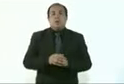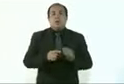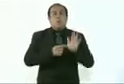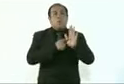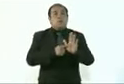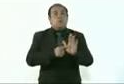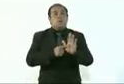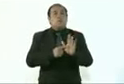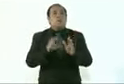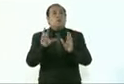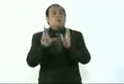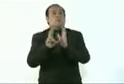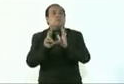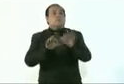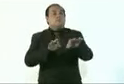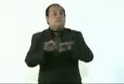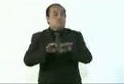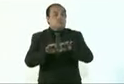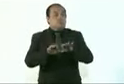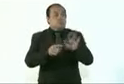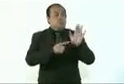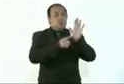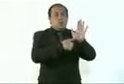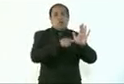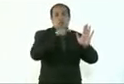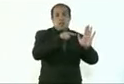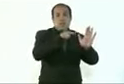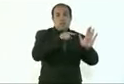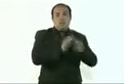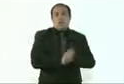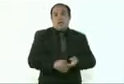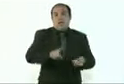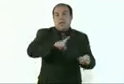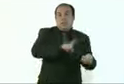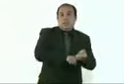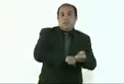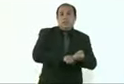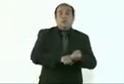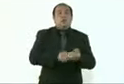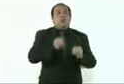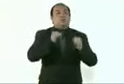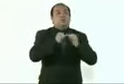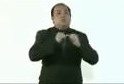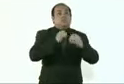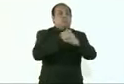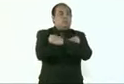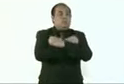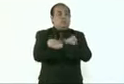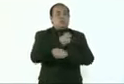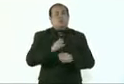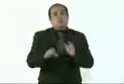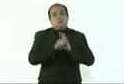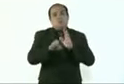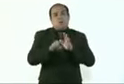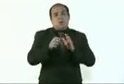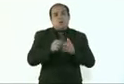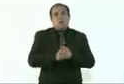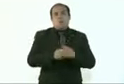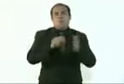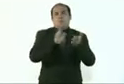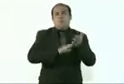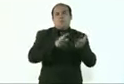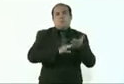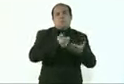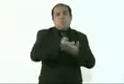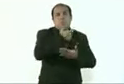laboral que los acredite como parte de una institución educativa. Esto puede ser su recibo de nómina o, en